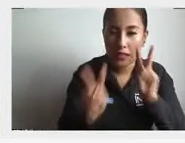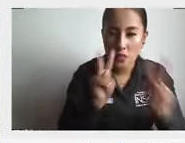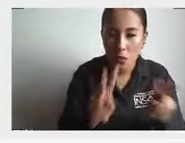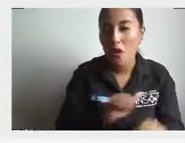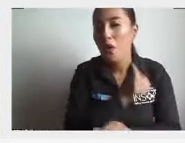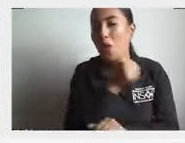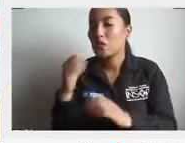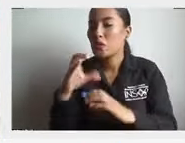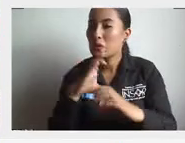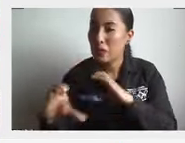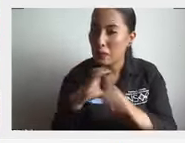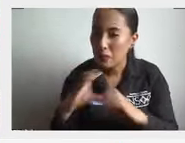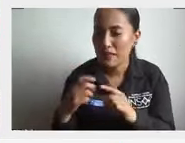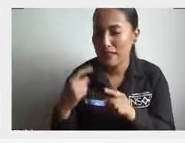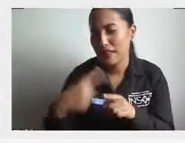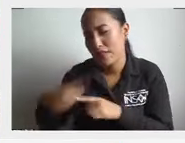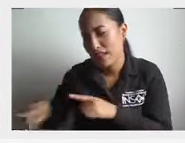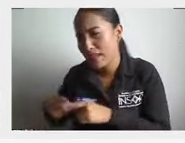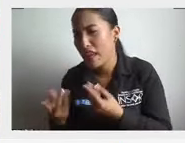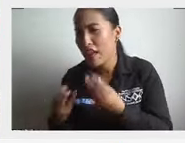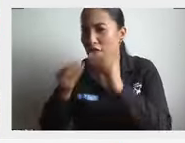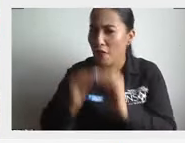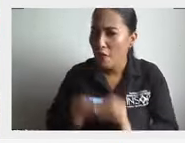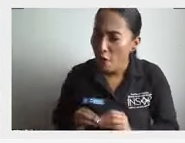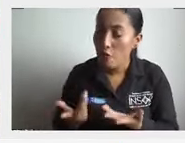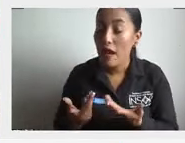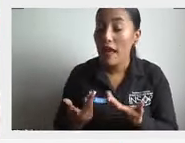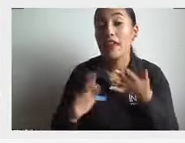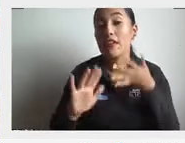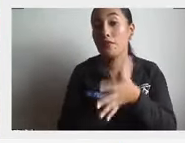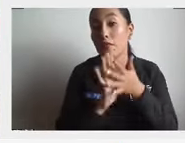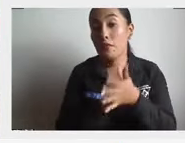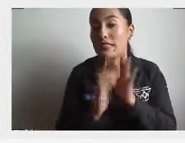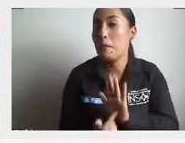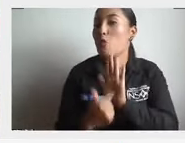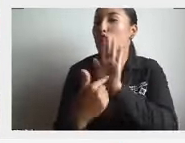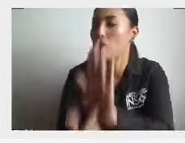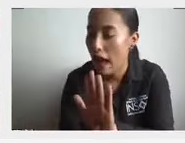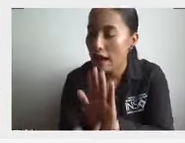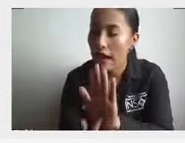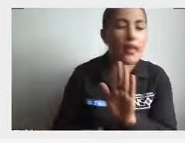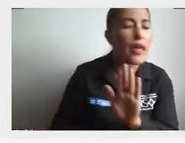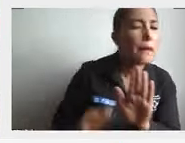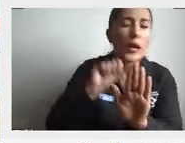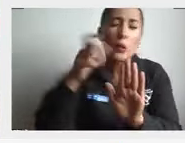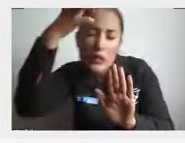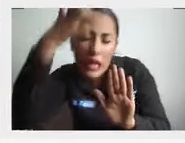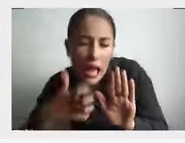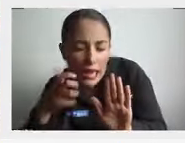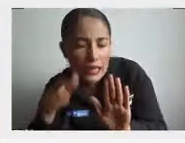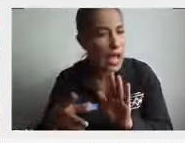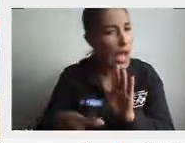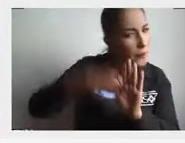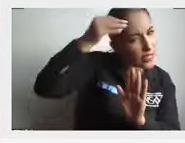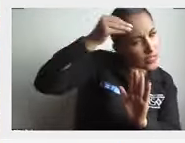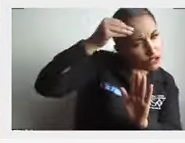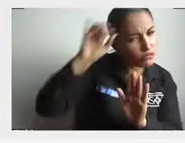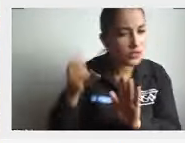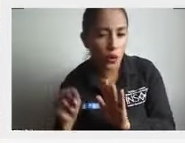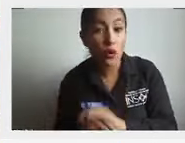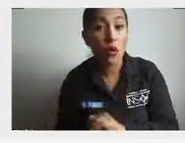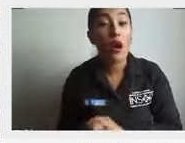comunicación, diferentes formas de presentar la información, de evaluarla, permitirle a la persona con discapacidad también